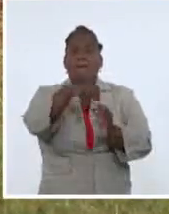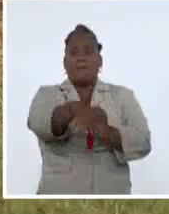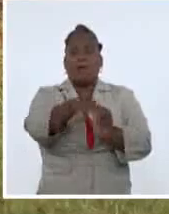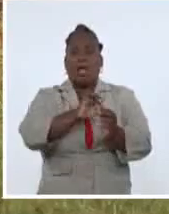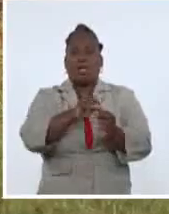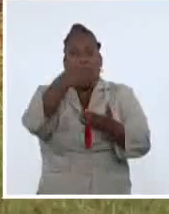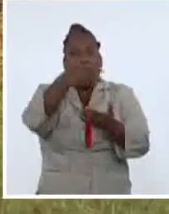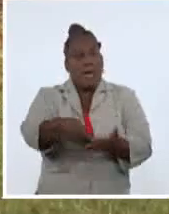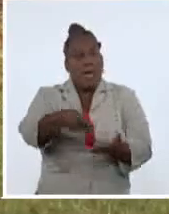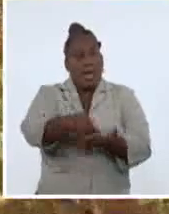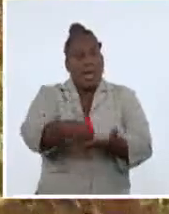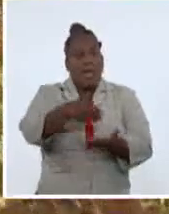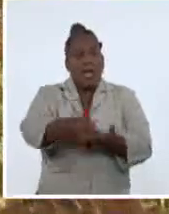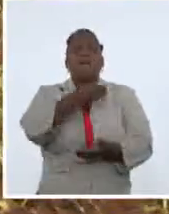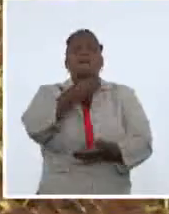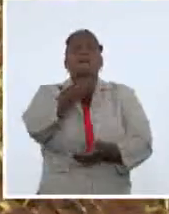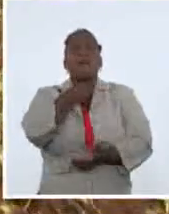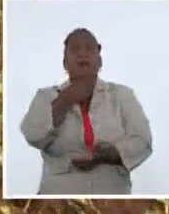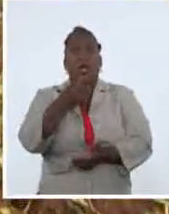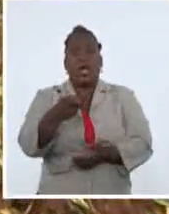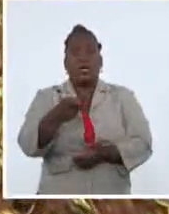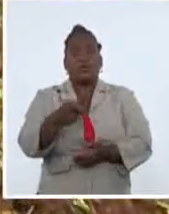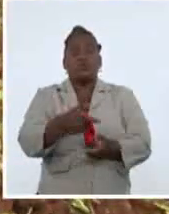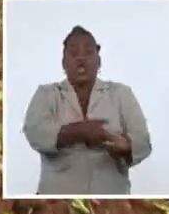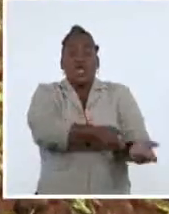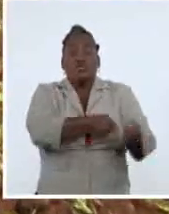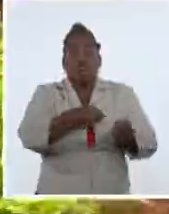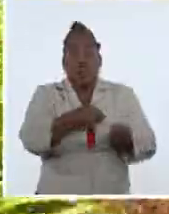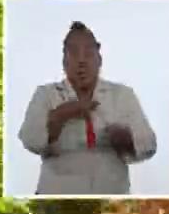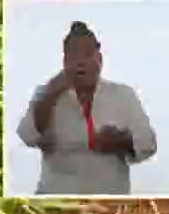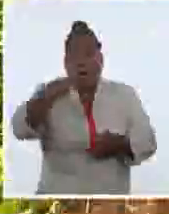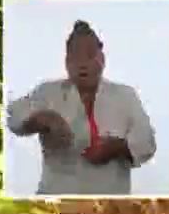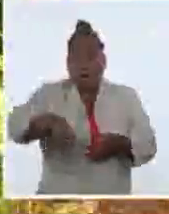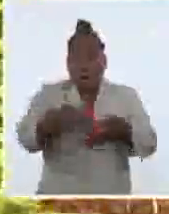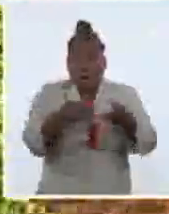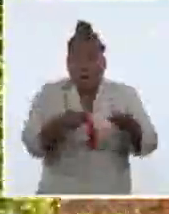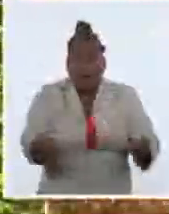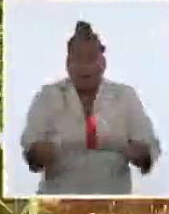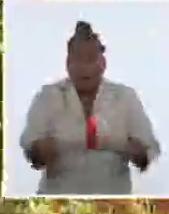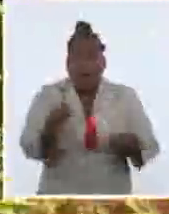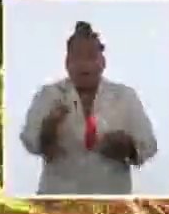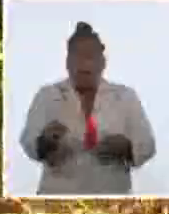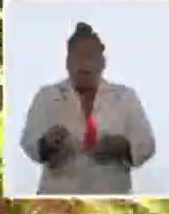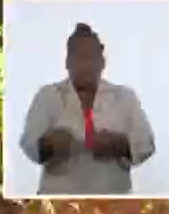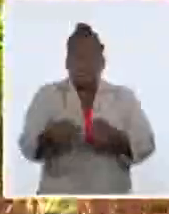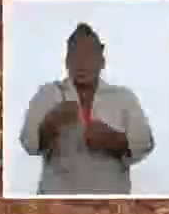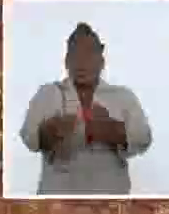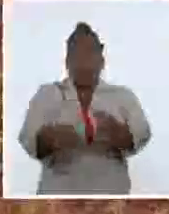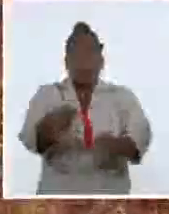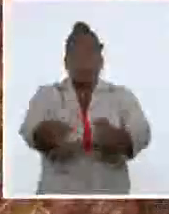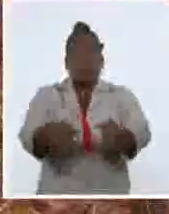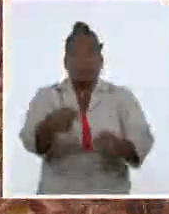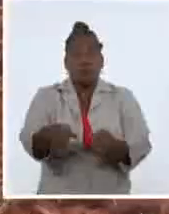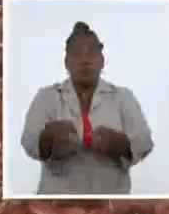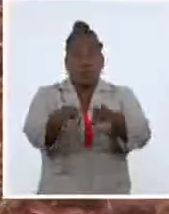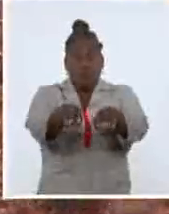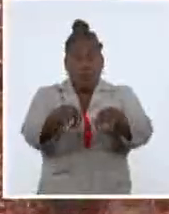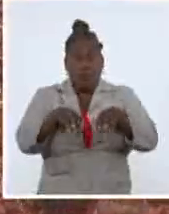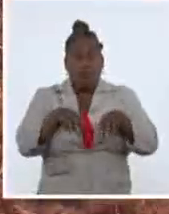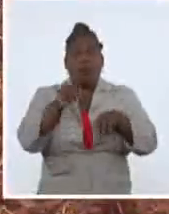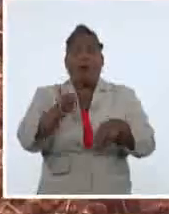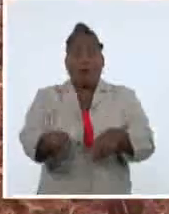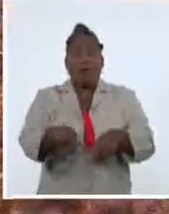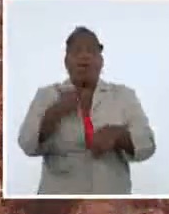boniato yuca el aprovechamiento de suelos cultivables la mecanización y las tecnologías agrarias contribuyen con la